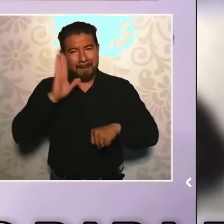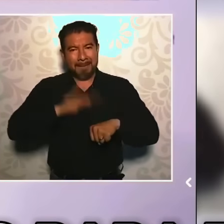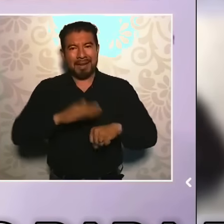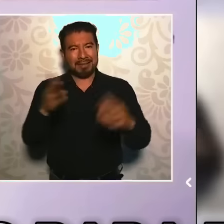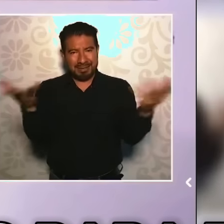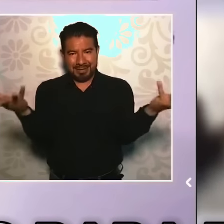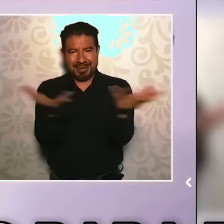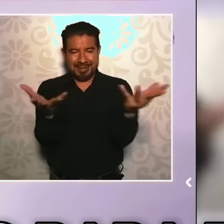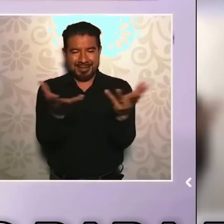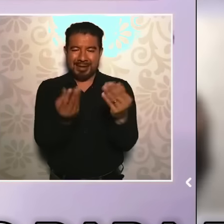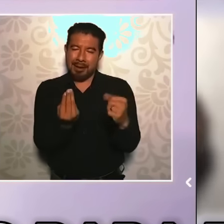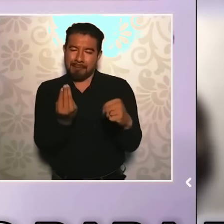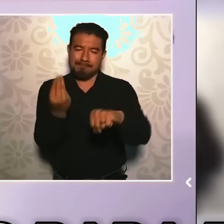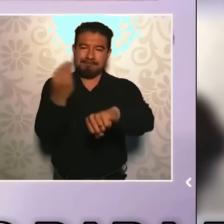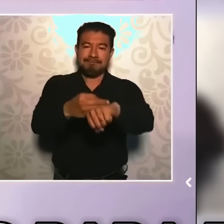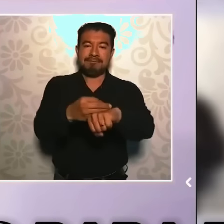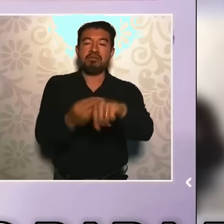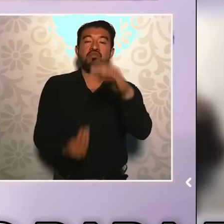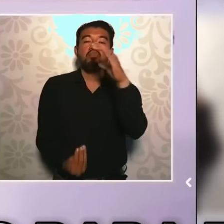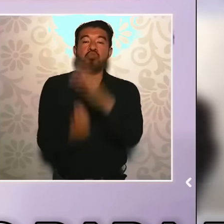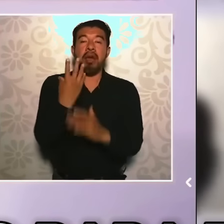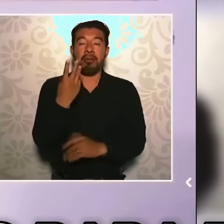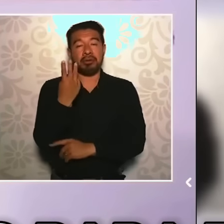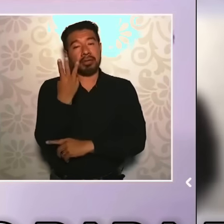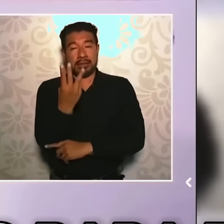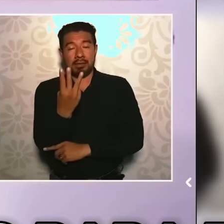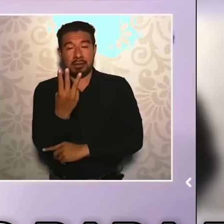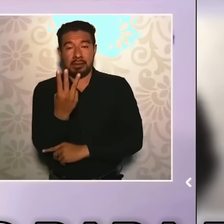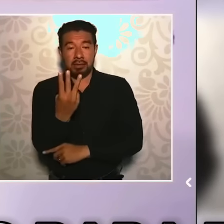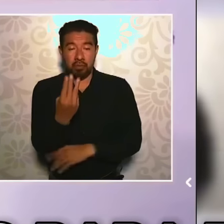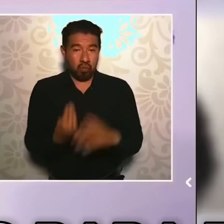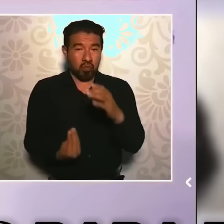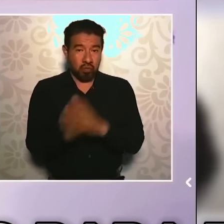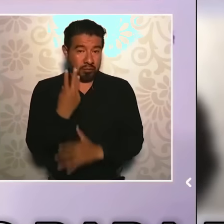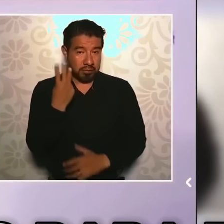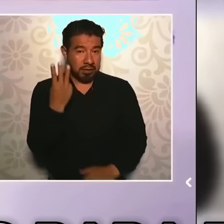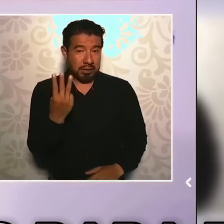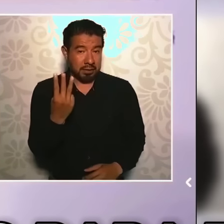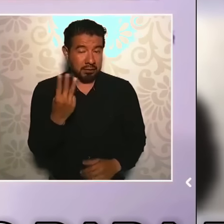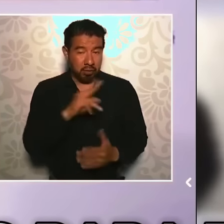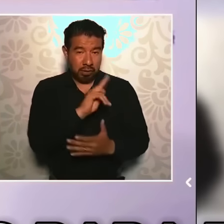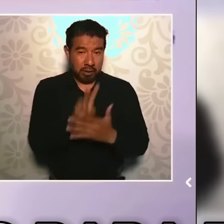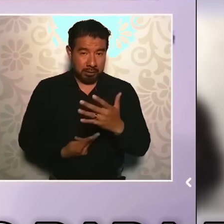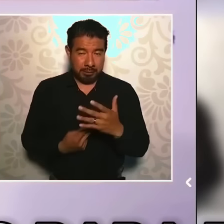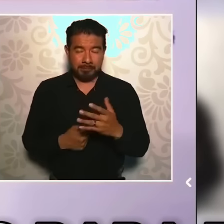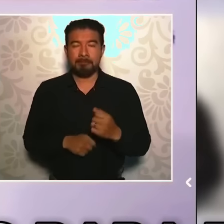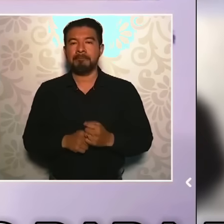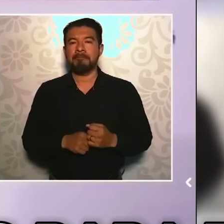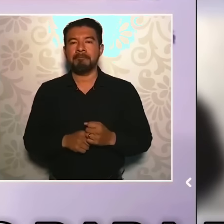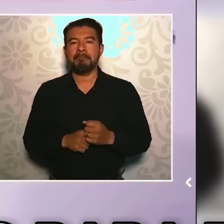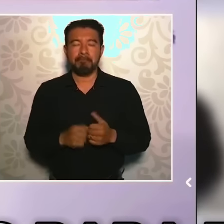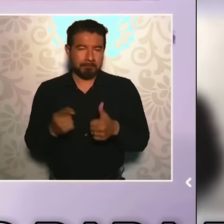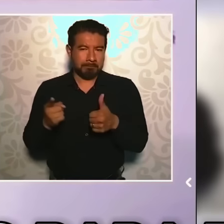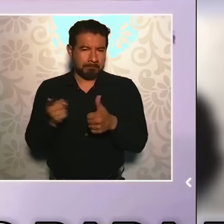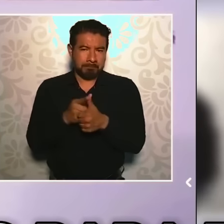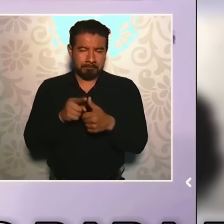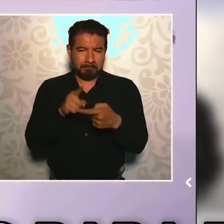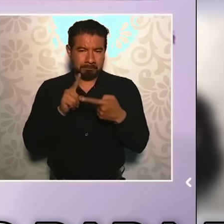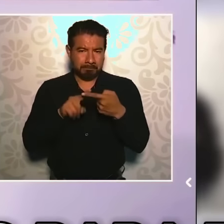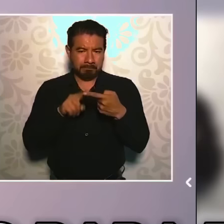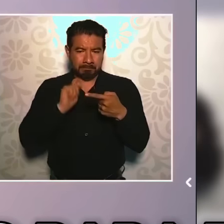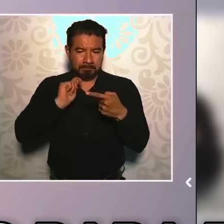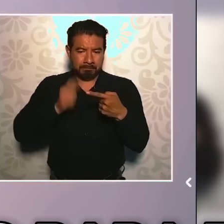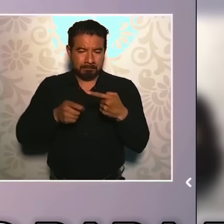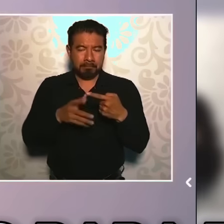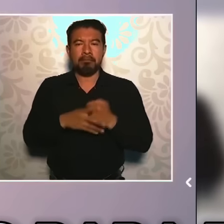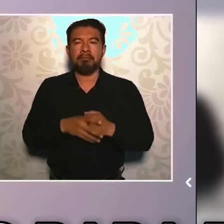tres programas de bienestar nuevos, tres. El primero, apoyo a todas las mujeres